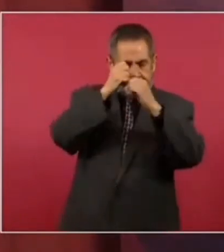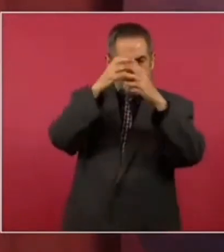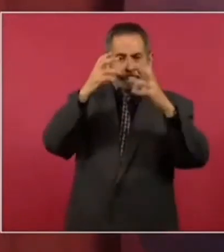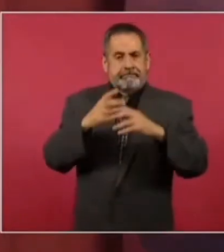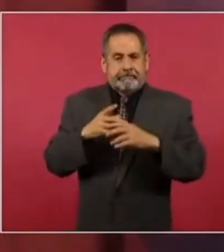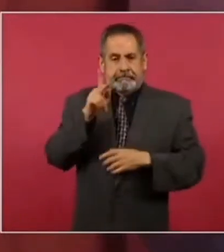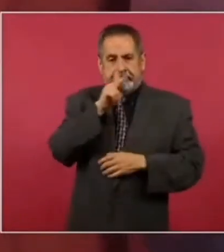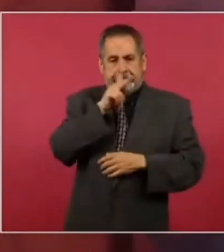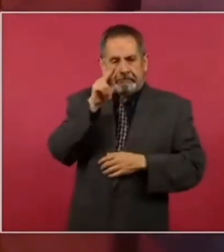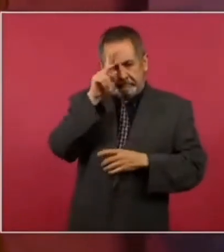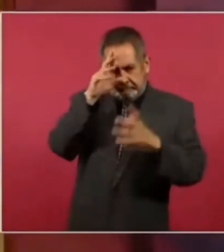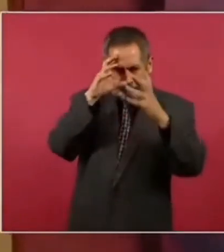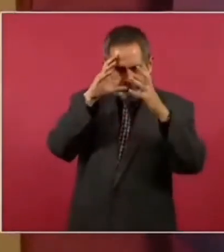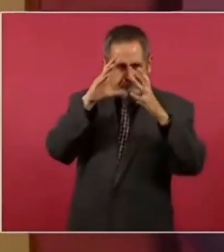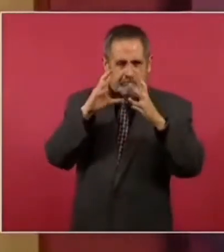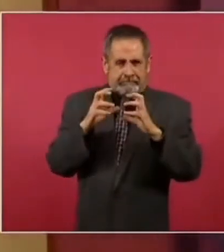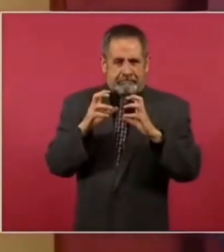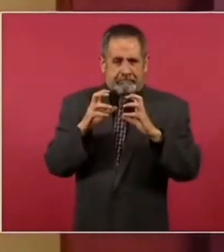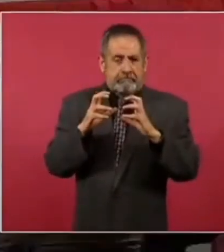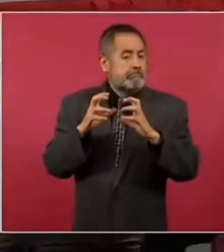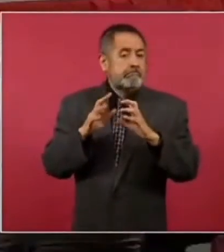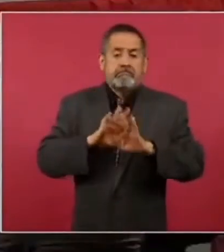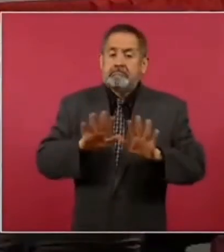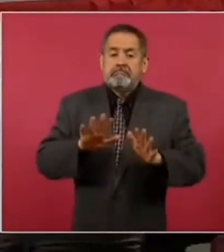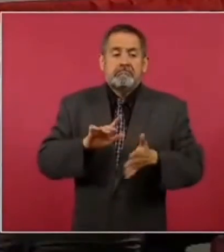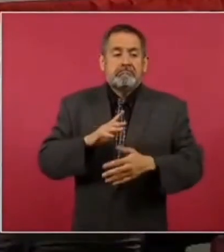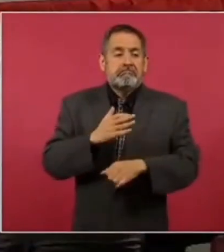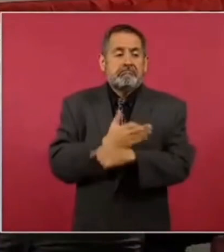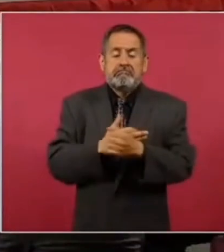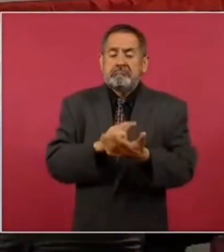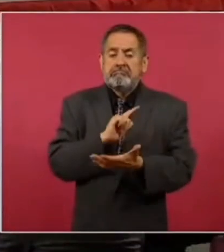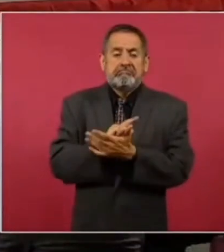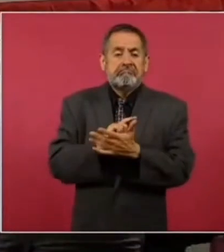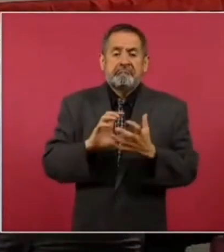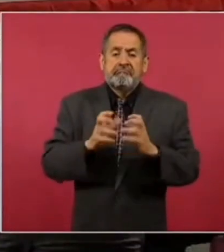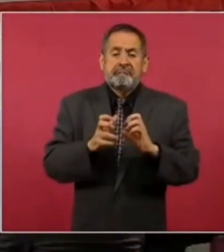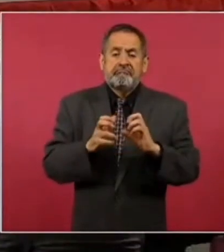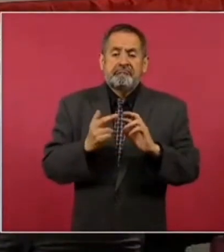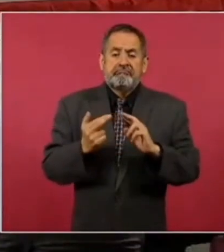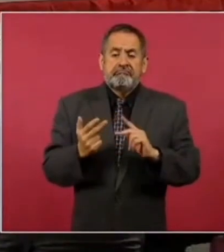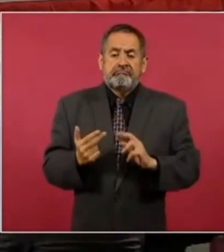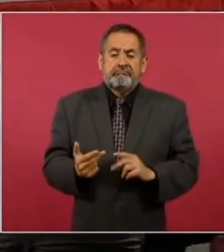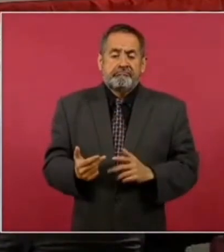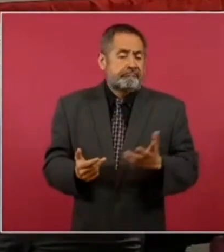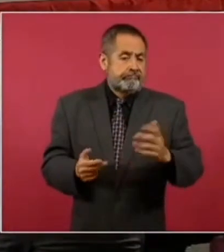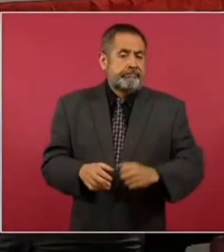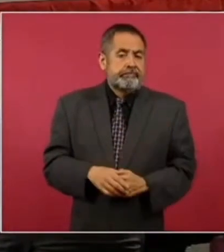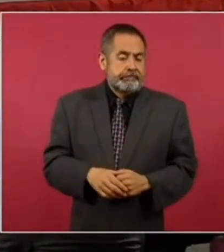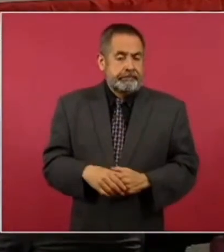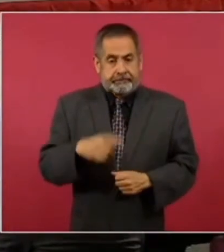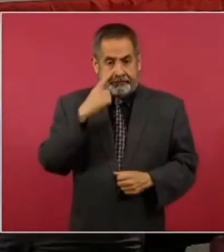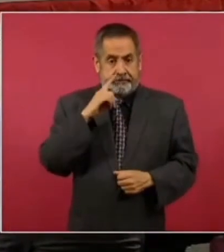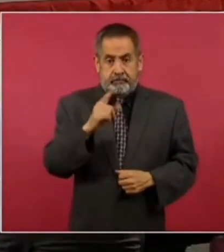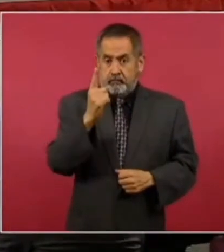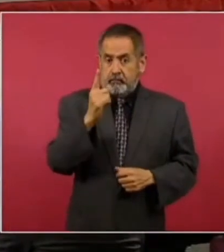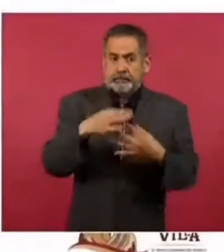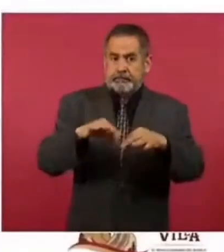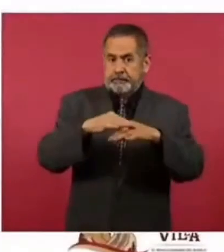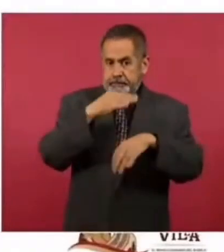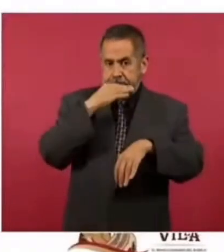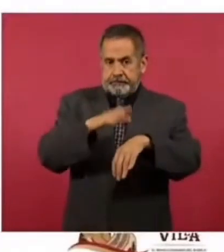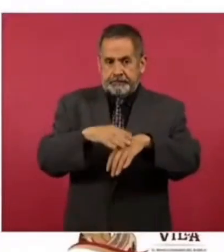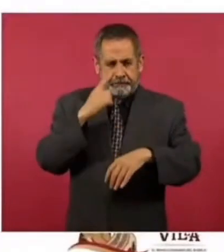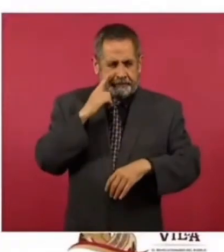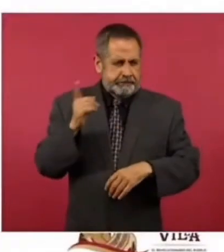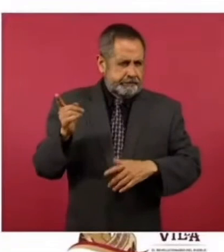luego, daños irreversibles, daños permanentes. La siguiente, por favor. Un dato importante y